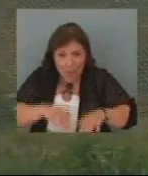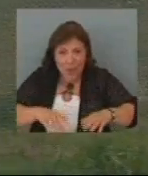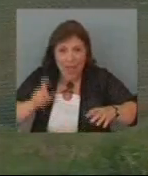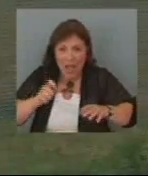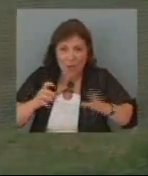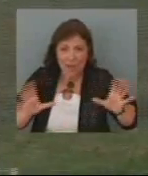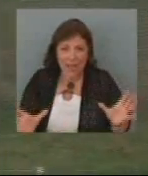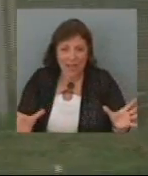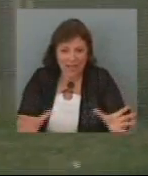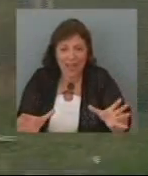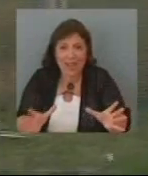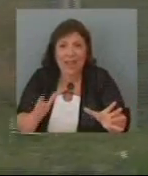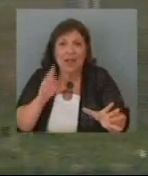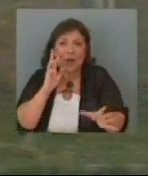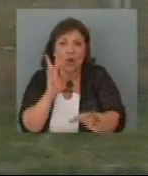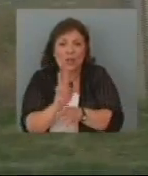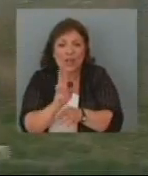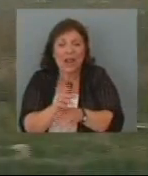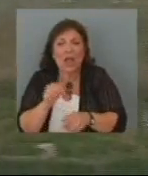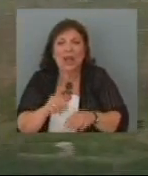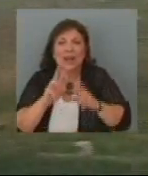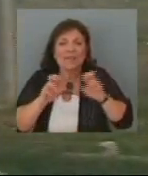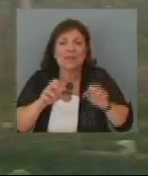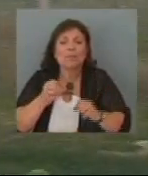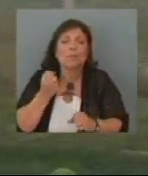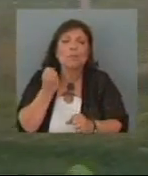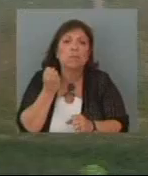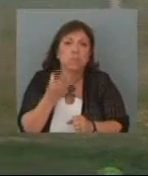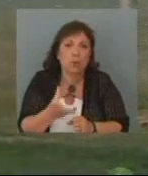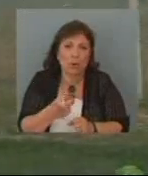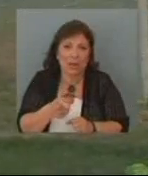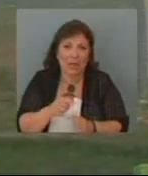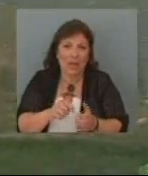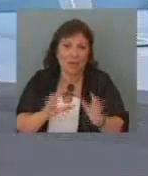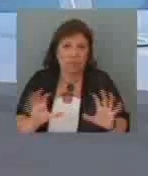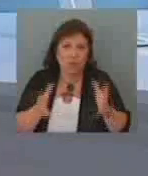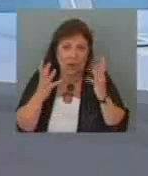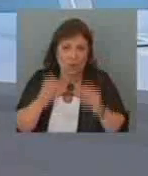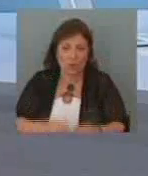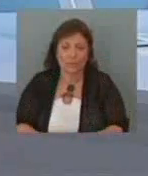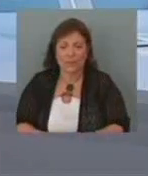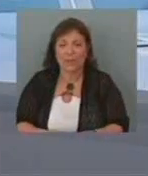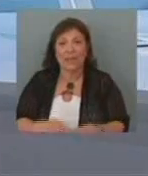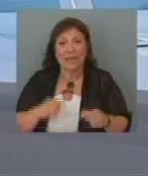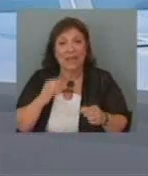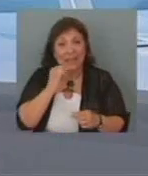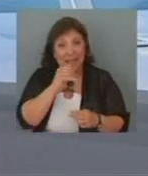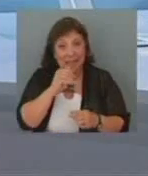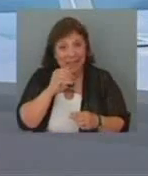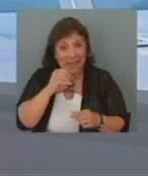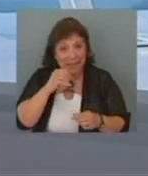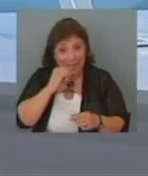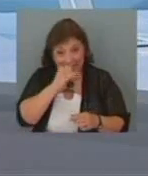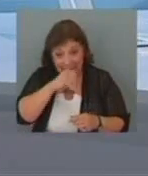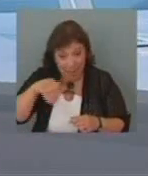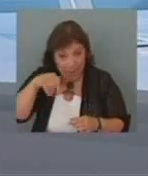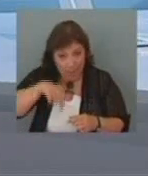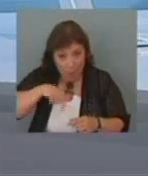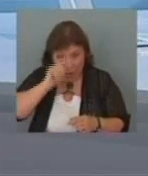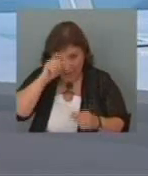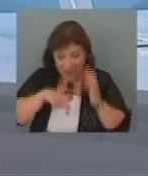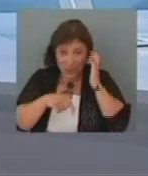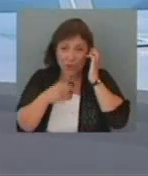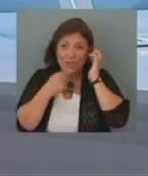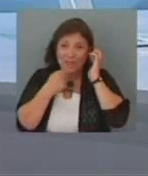fue controlado y se investigan ahora las causas. La Intendencia Municipal de Montevideo presentó